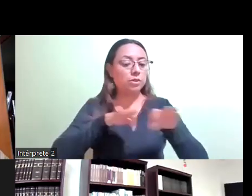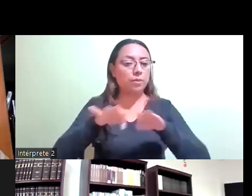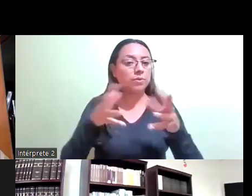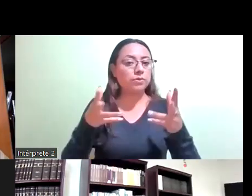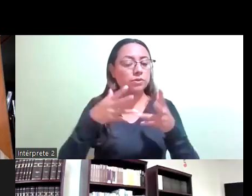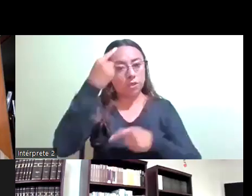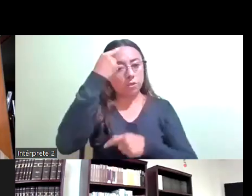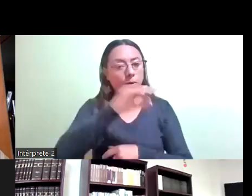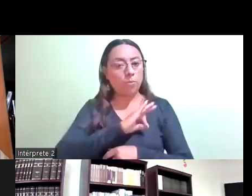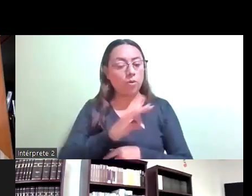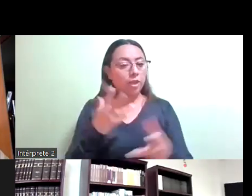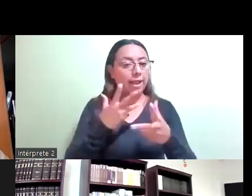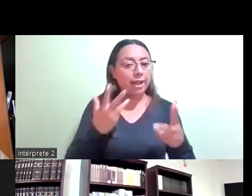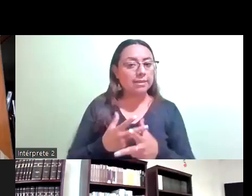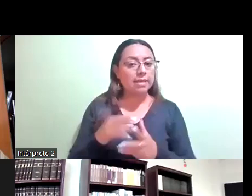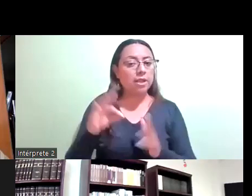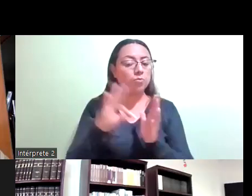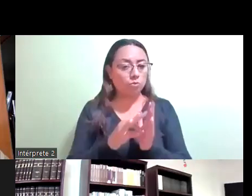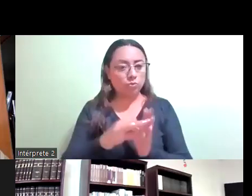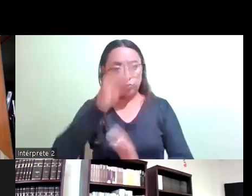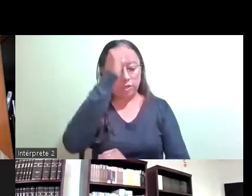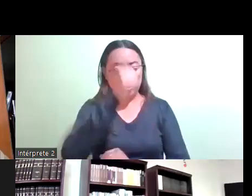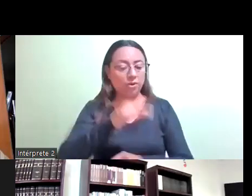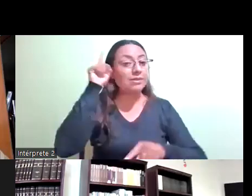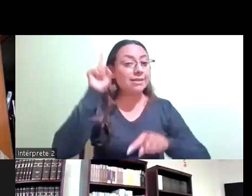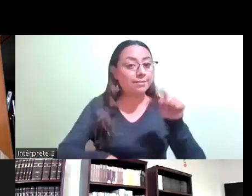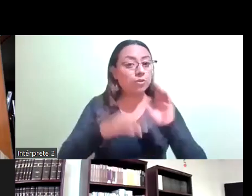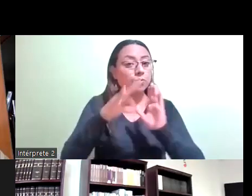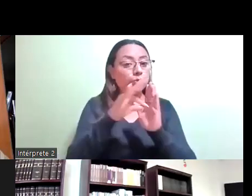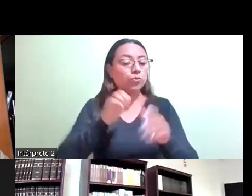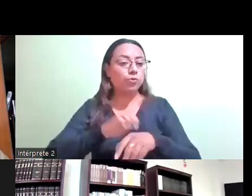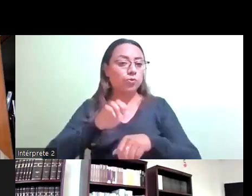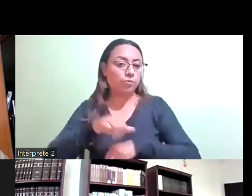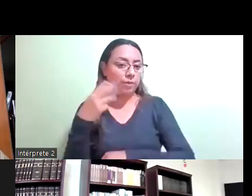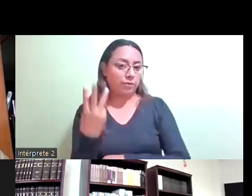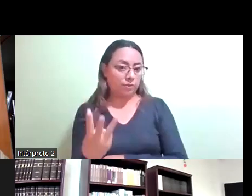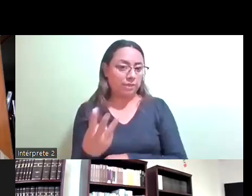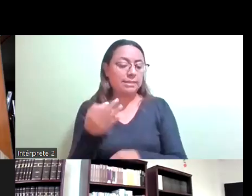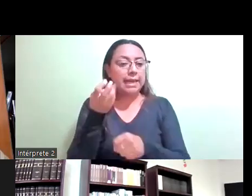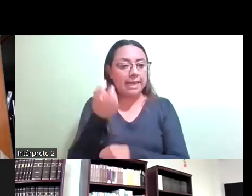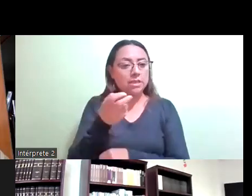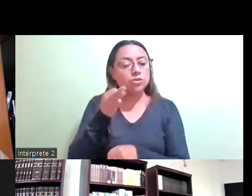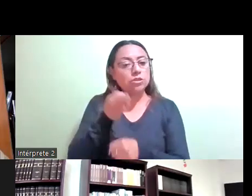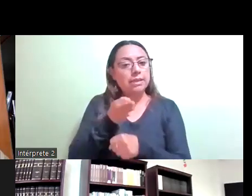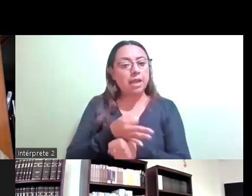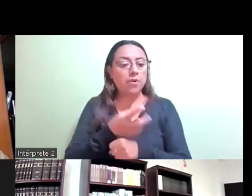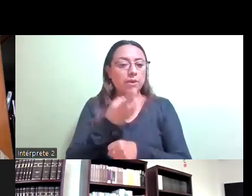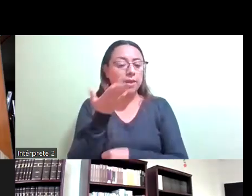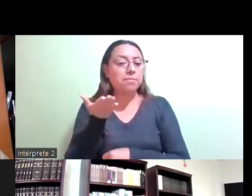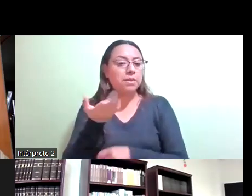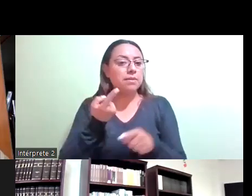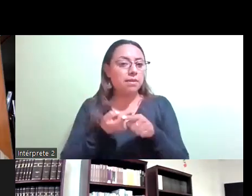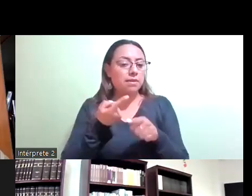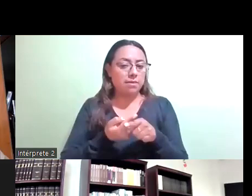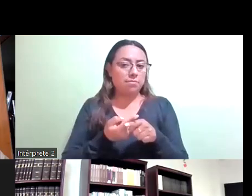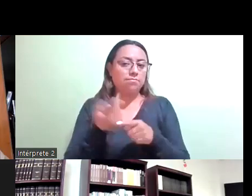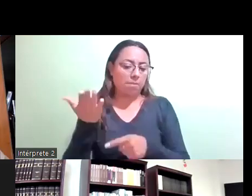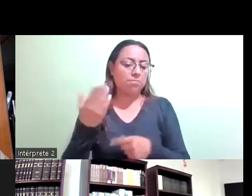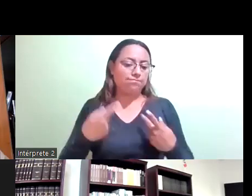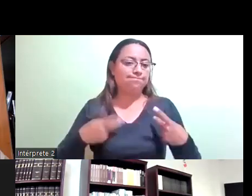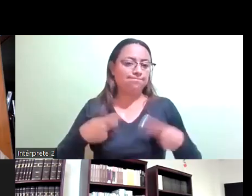de acuerdo se eliminó el resolutivo tercero, que es la respuesta que está solicitando en este caso el ciudadano.